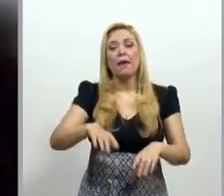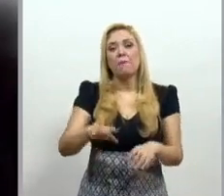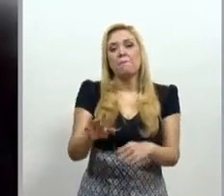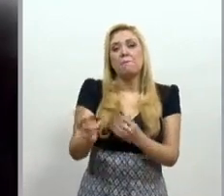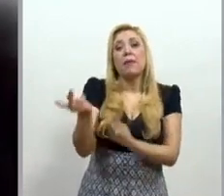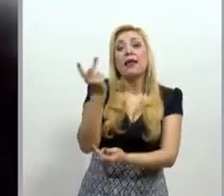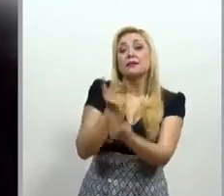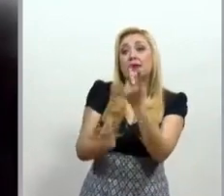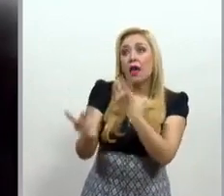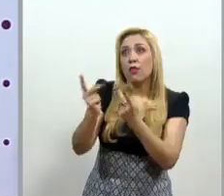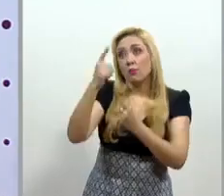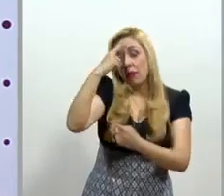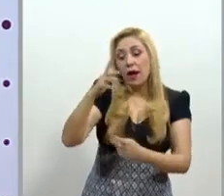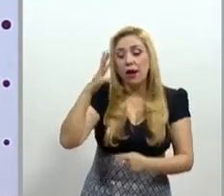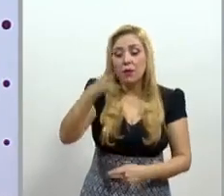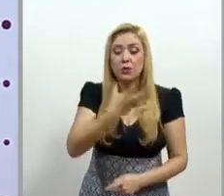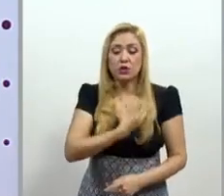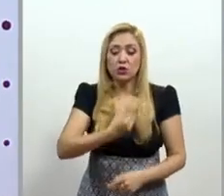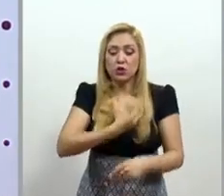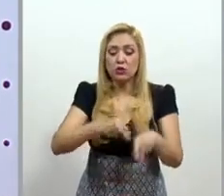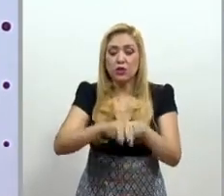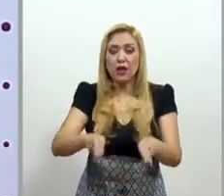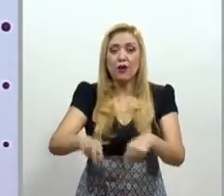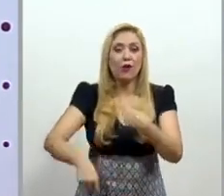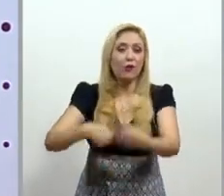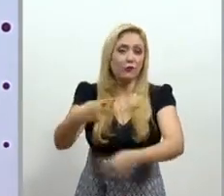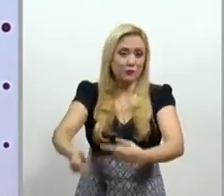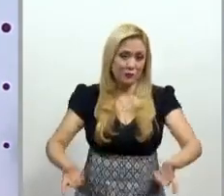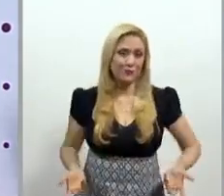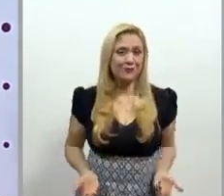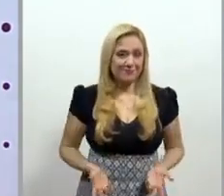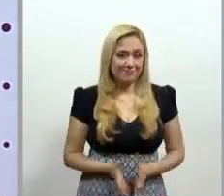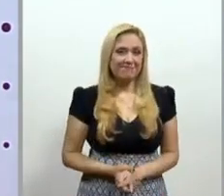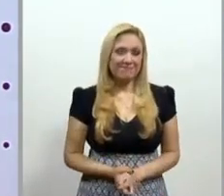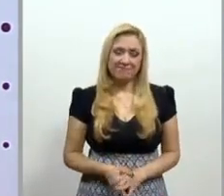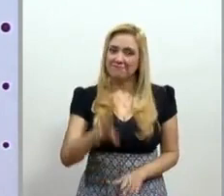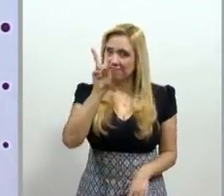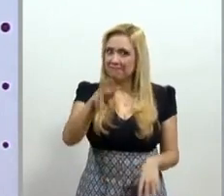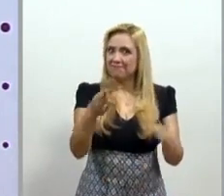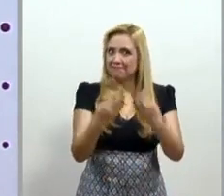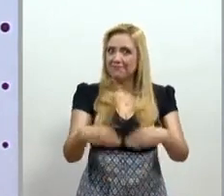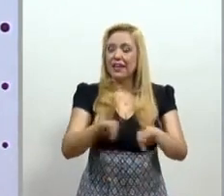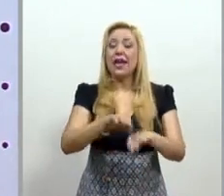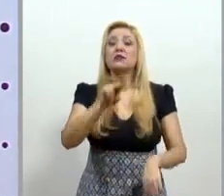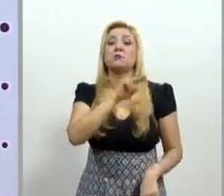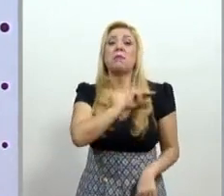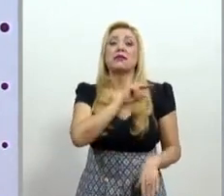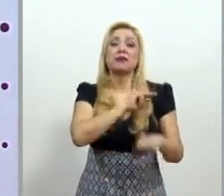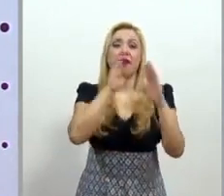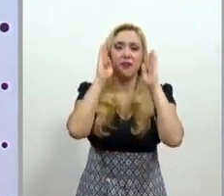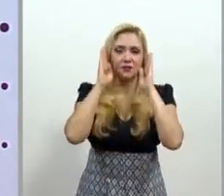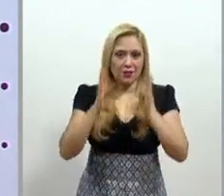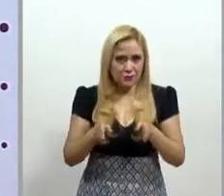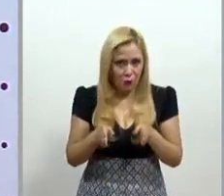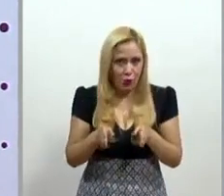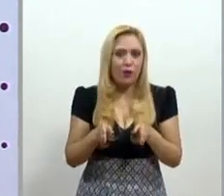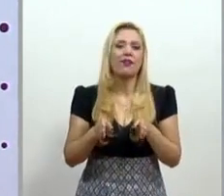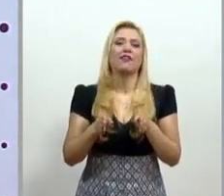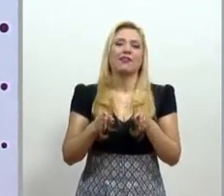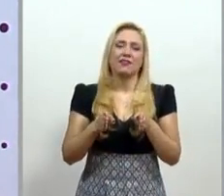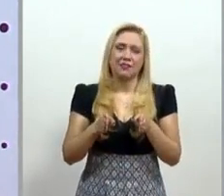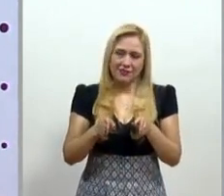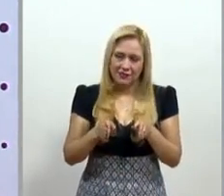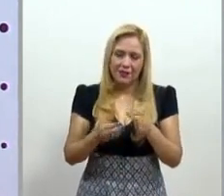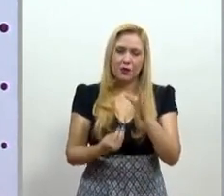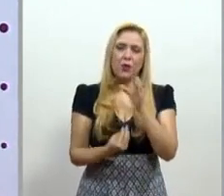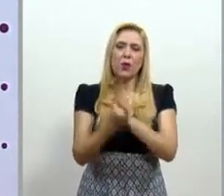prestado para nuestros hijos. Sin duda. Y bueno, dejas apuntado un tema importantísimo, la especialización y, en su caso, la creación